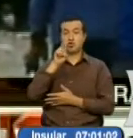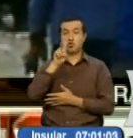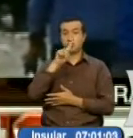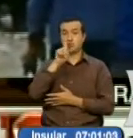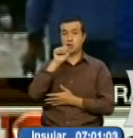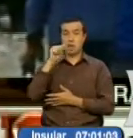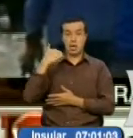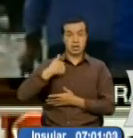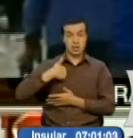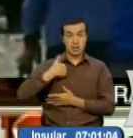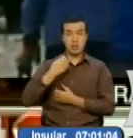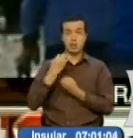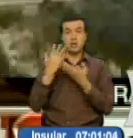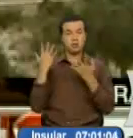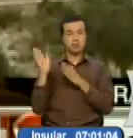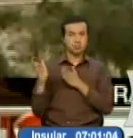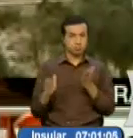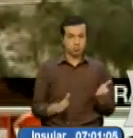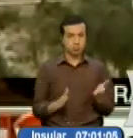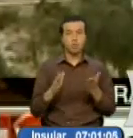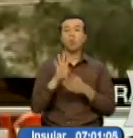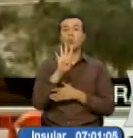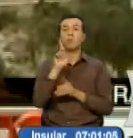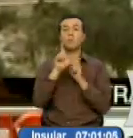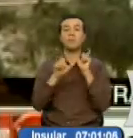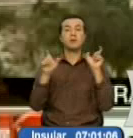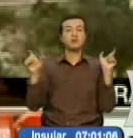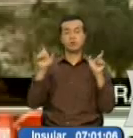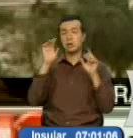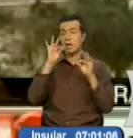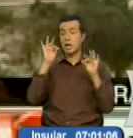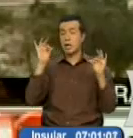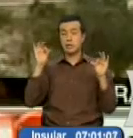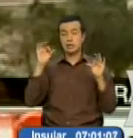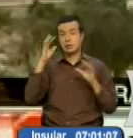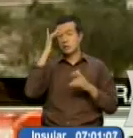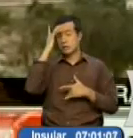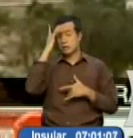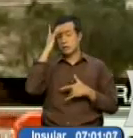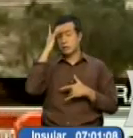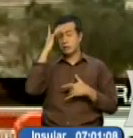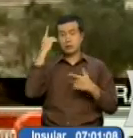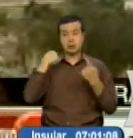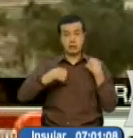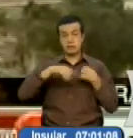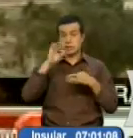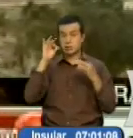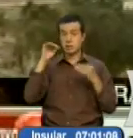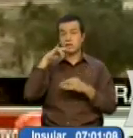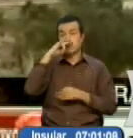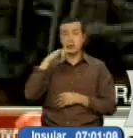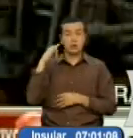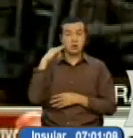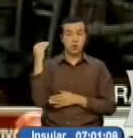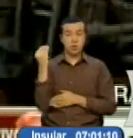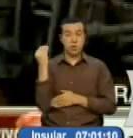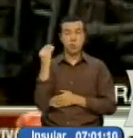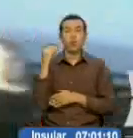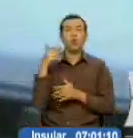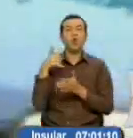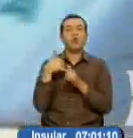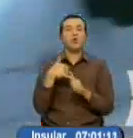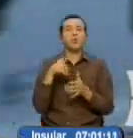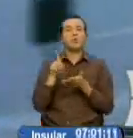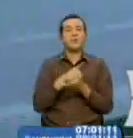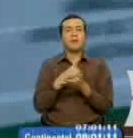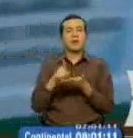muertas, otras 21 están hospitalizadas, de las cuales 4 se encuentran en estado de gravedad. El vehículo transportaba a un grupo de niñas y adolescentes de un club de danza desde